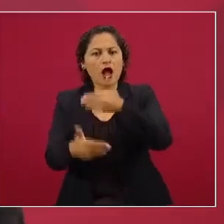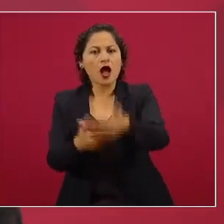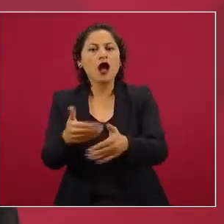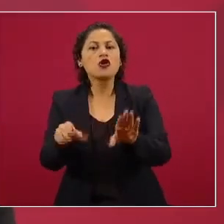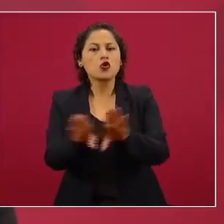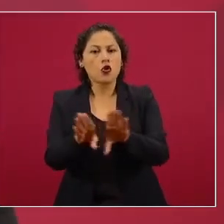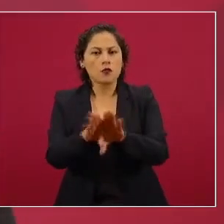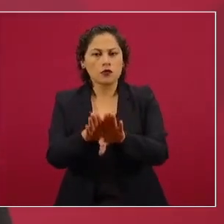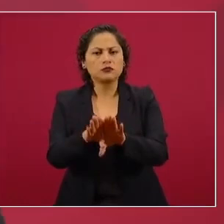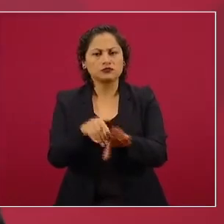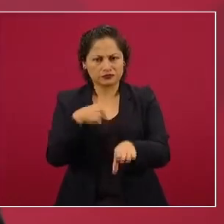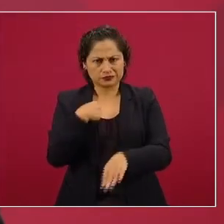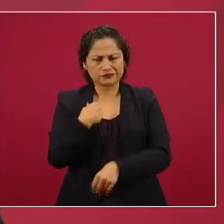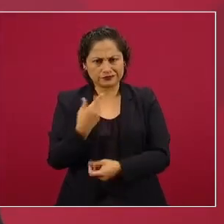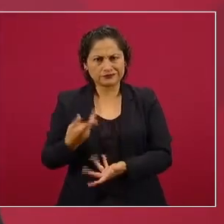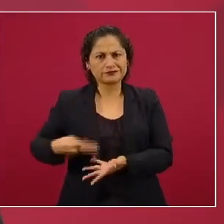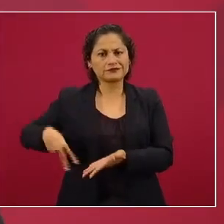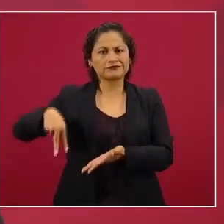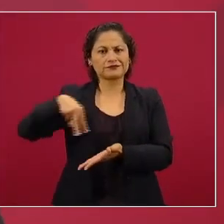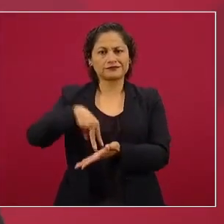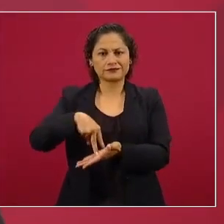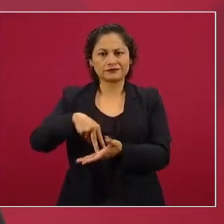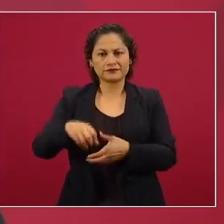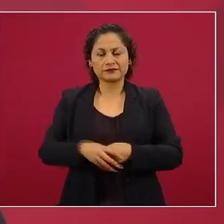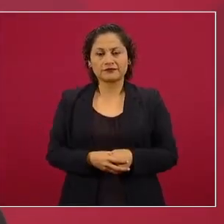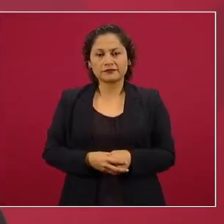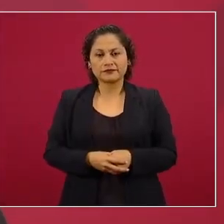a los